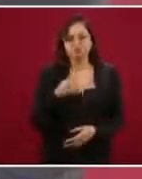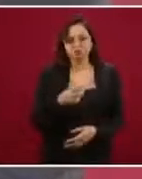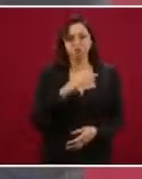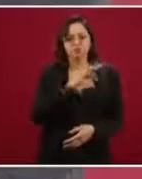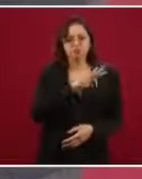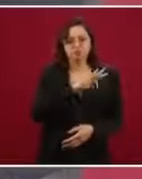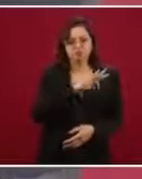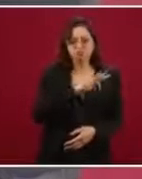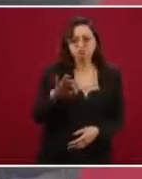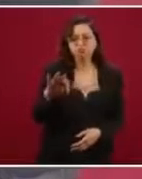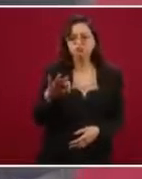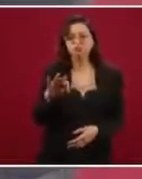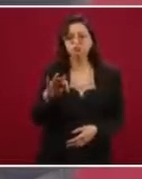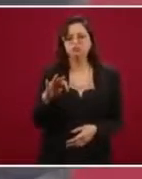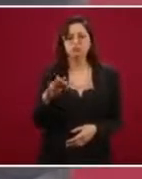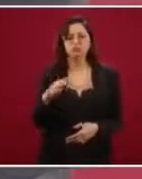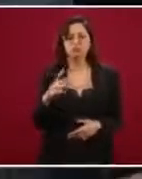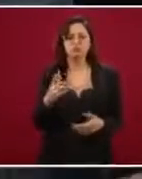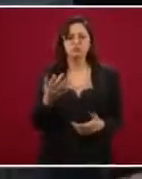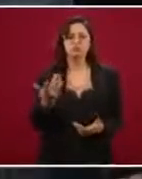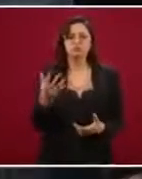pudiese ser senador.